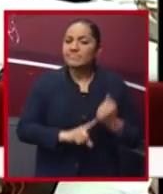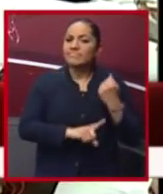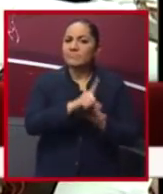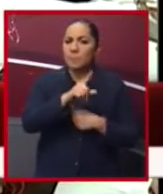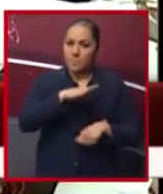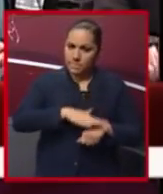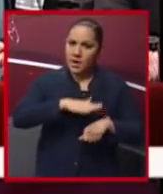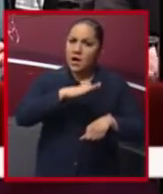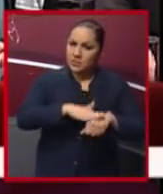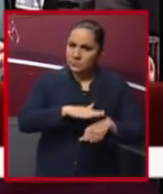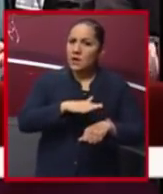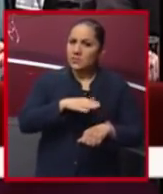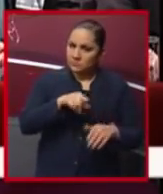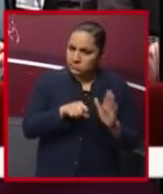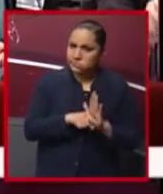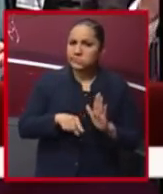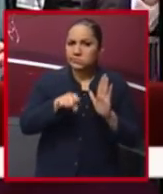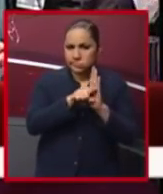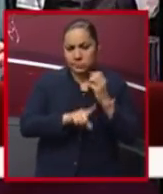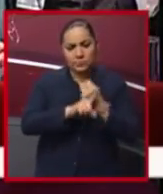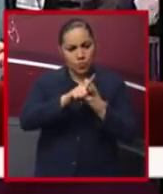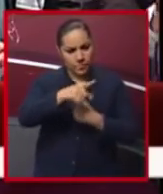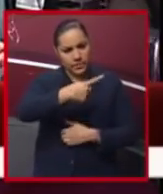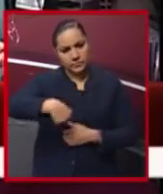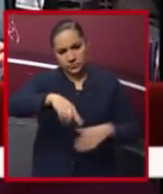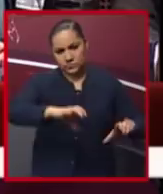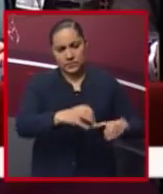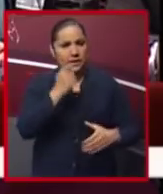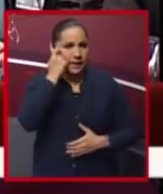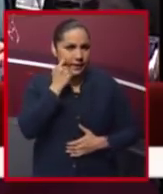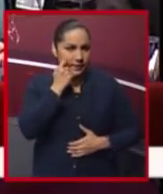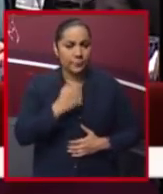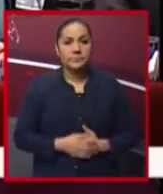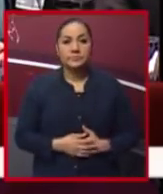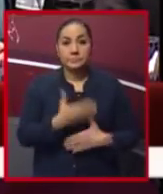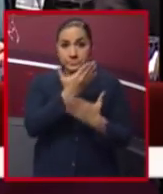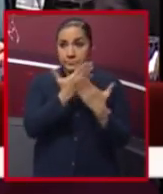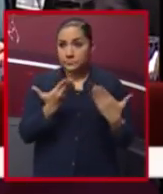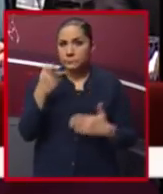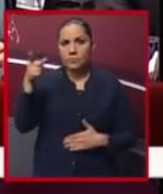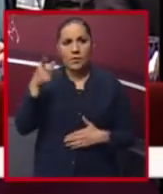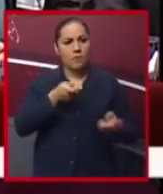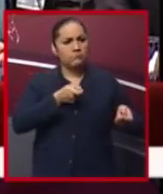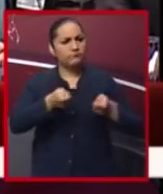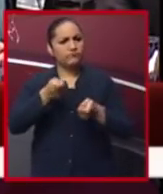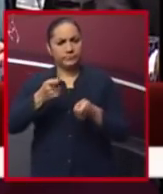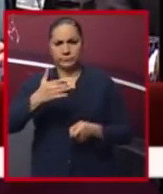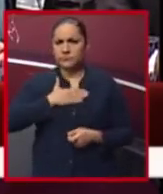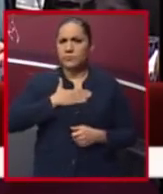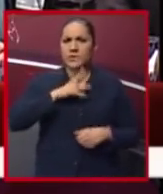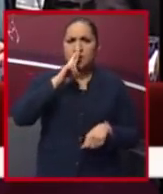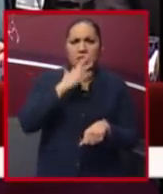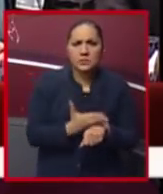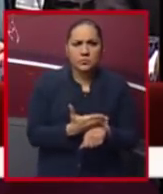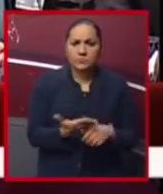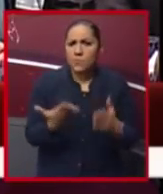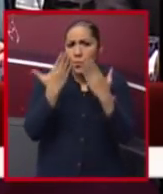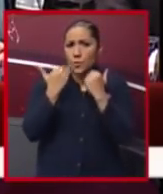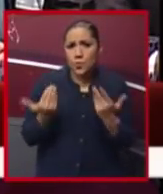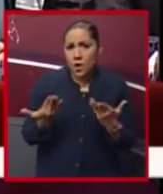Este vacío y desvío de poder ha generado lo que estamos viviendo en la actualidad, un